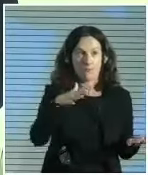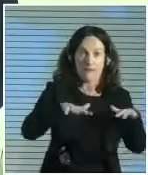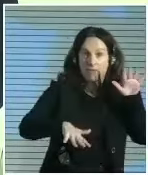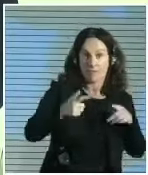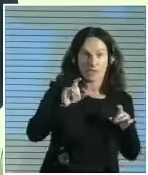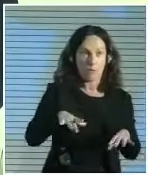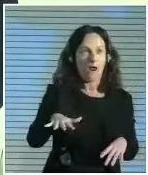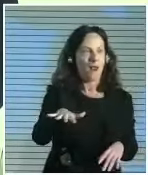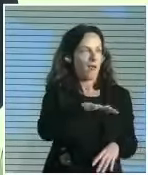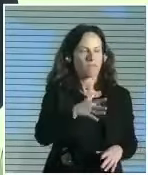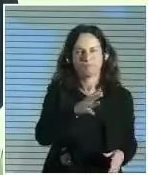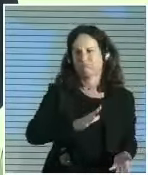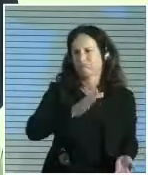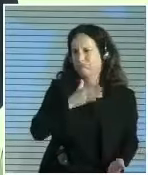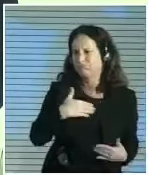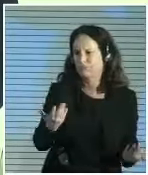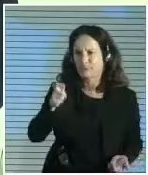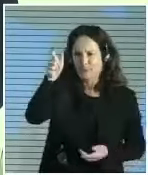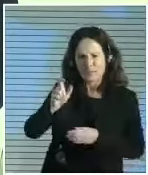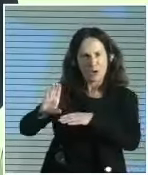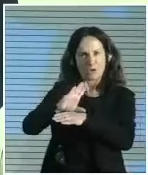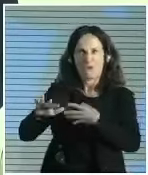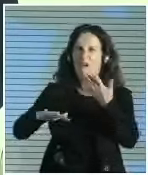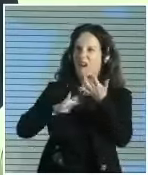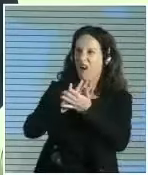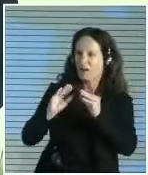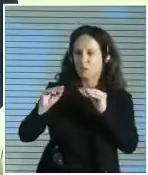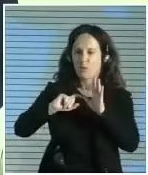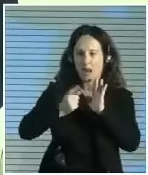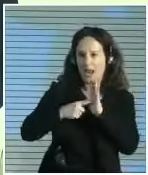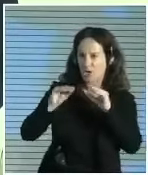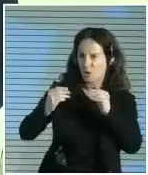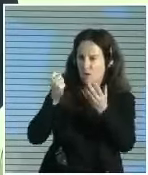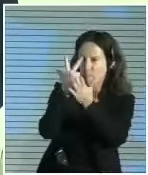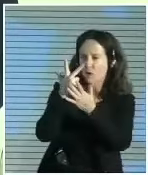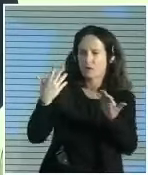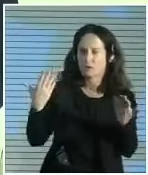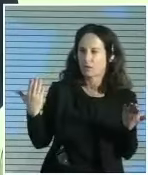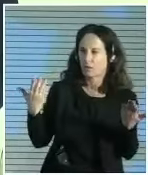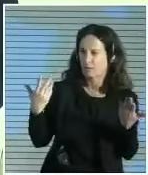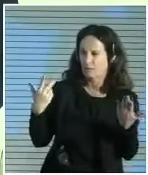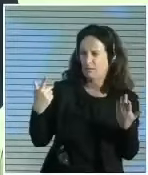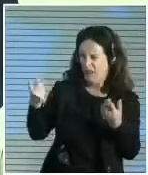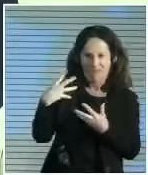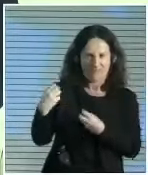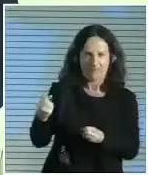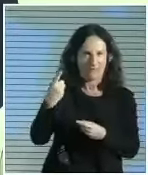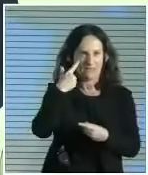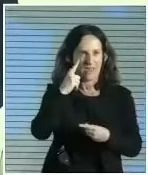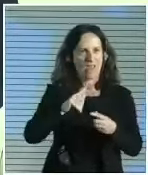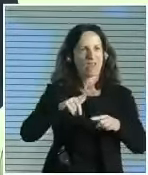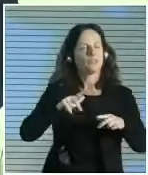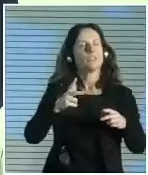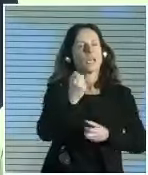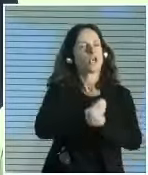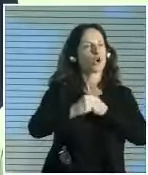su ley, su apuesta, entender que el motor es el turismo. Pero hay otros destinos